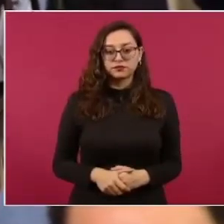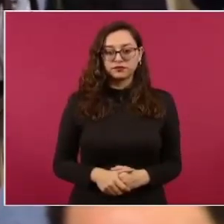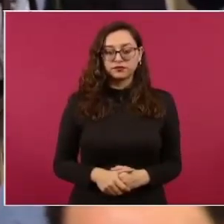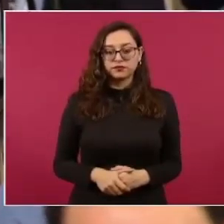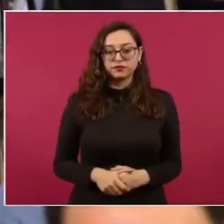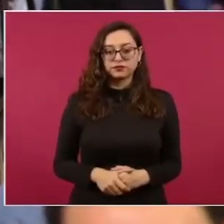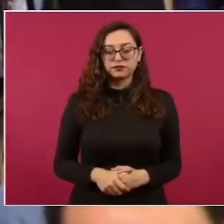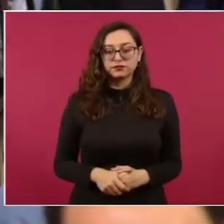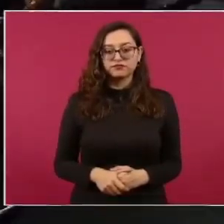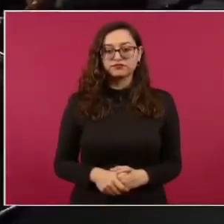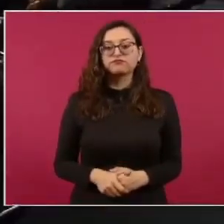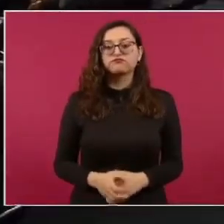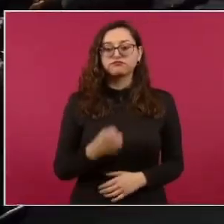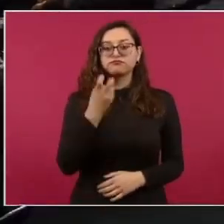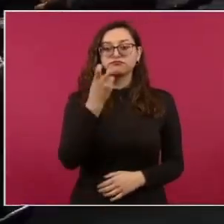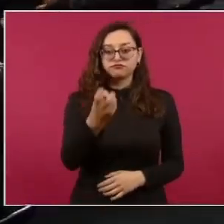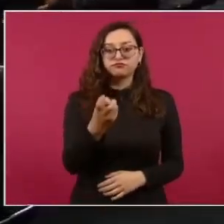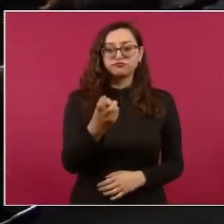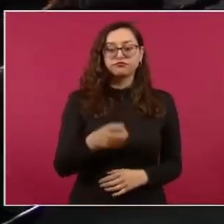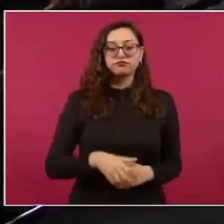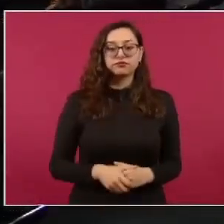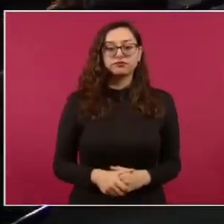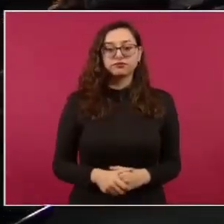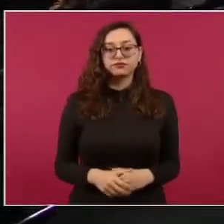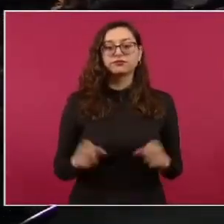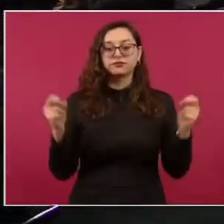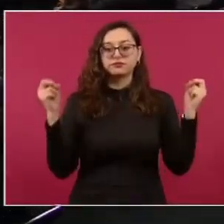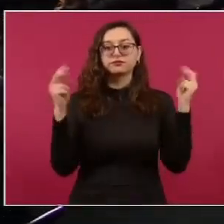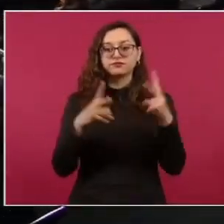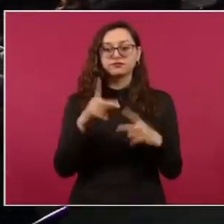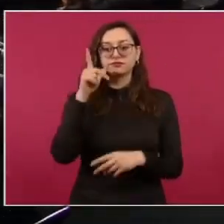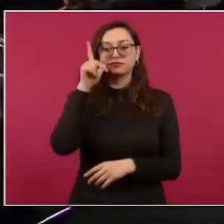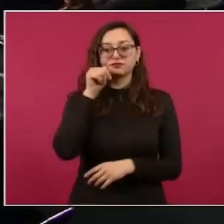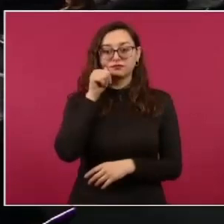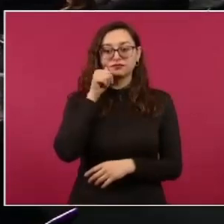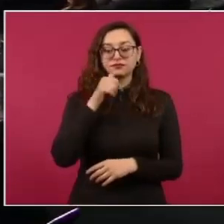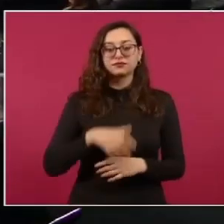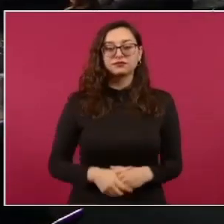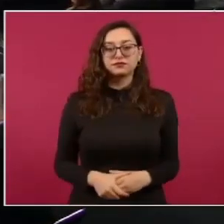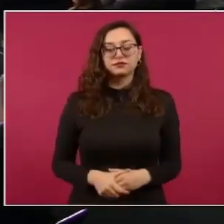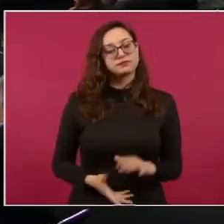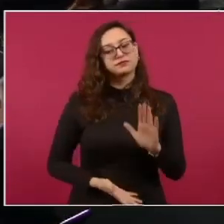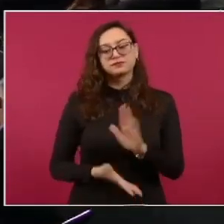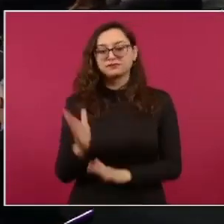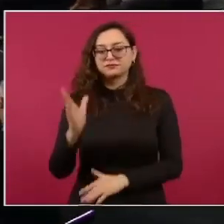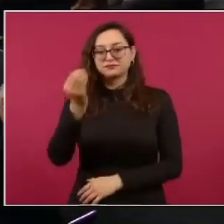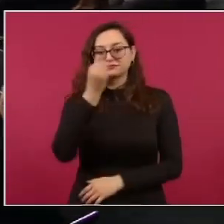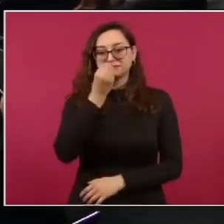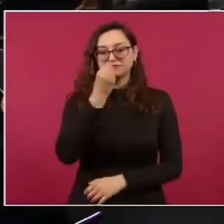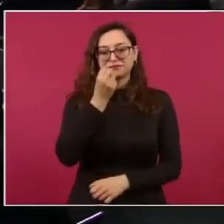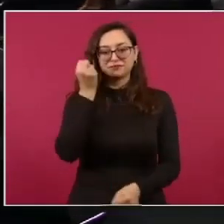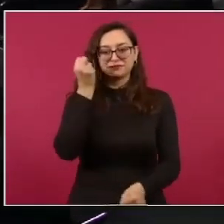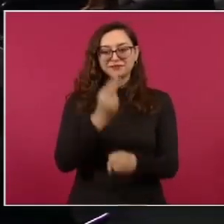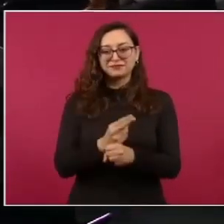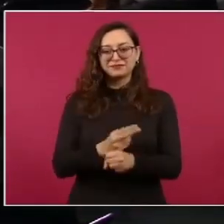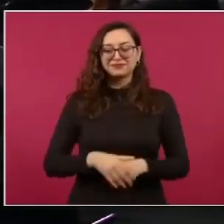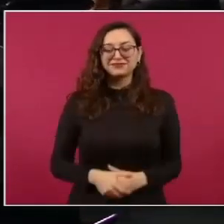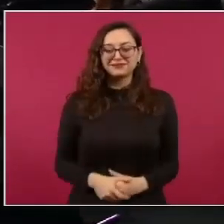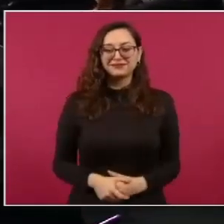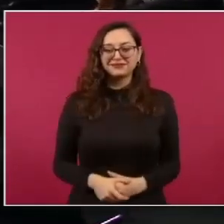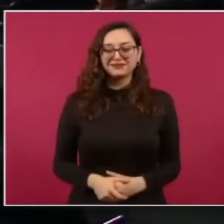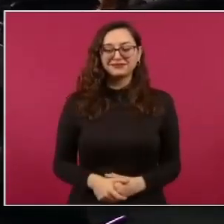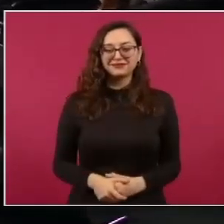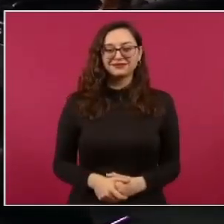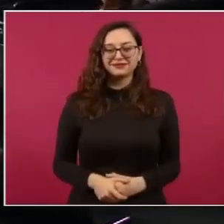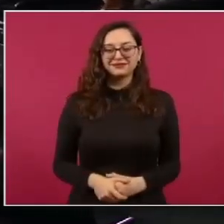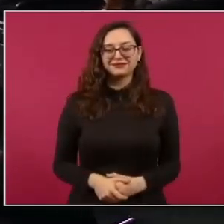Sí, eso es, y nos vemos entonces mañana. Y ya vamos a desayunar temprano.